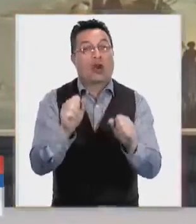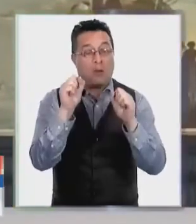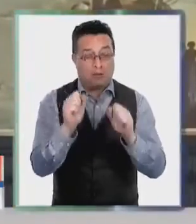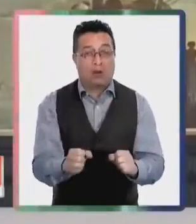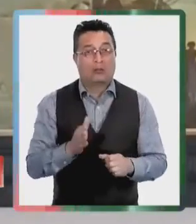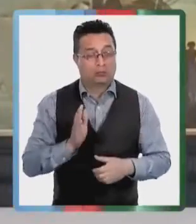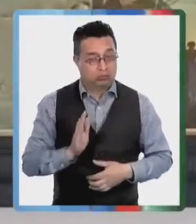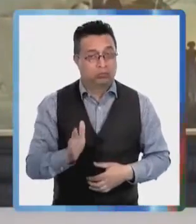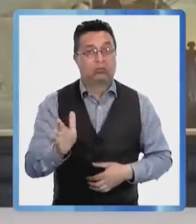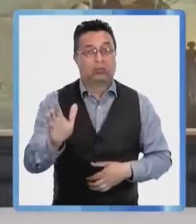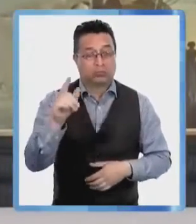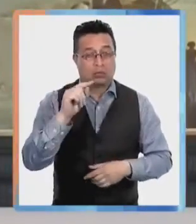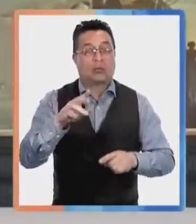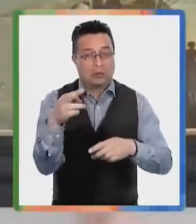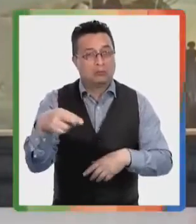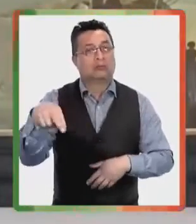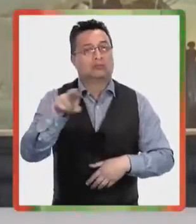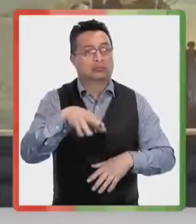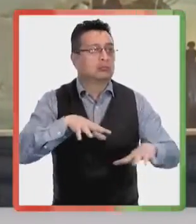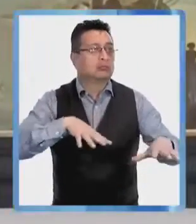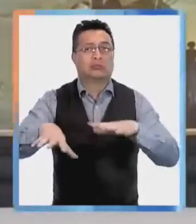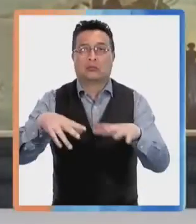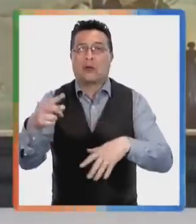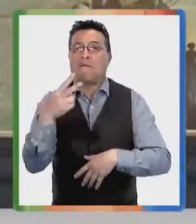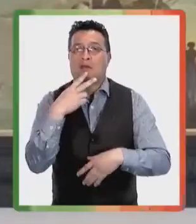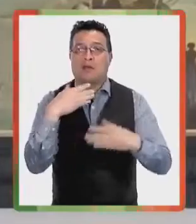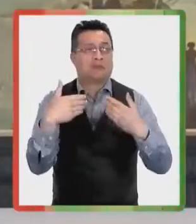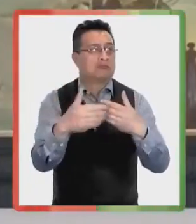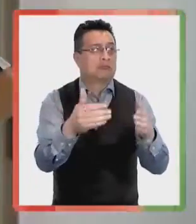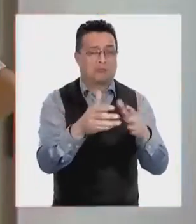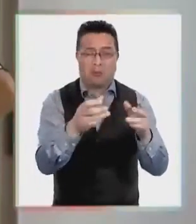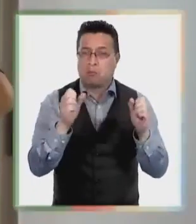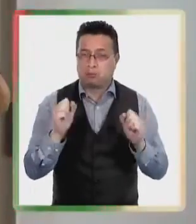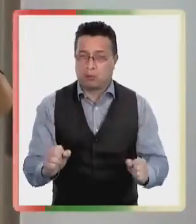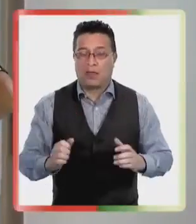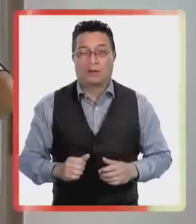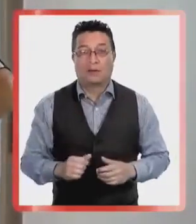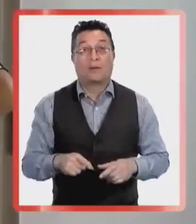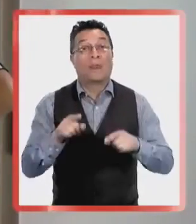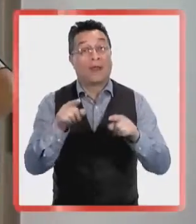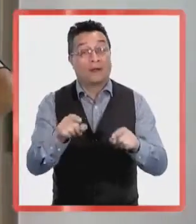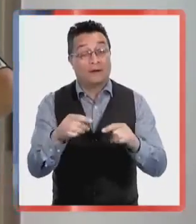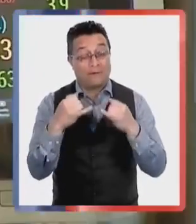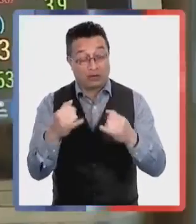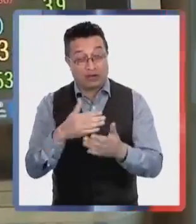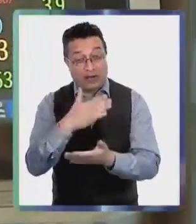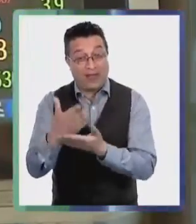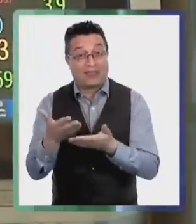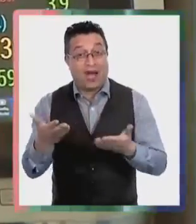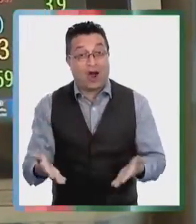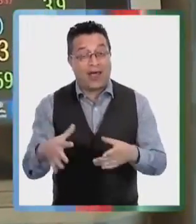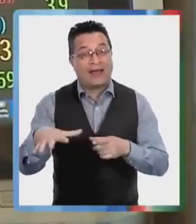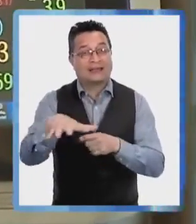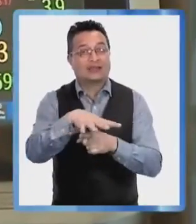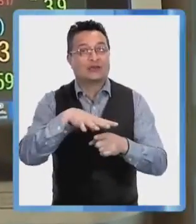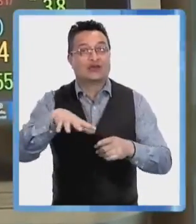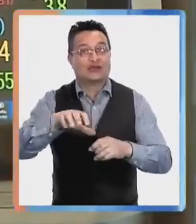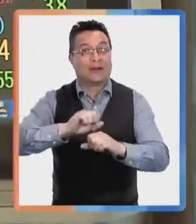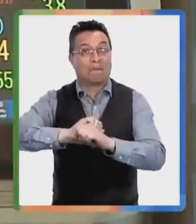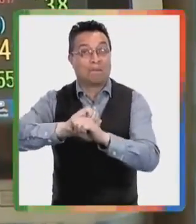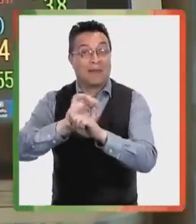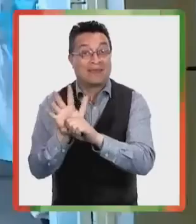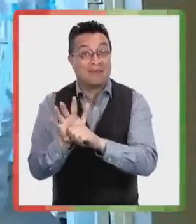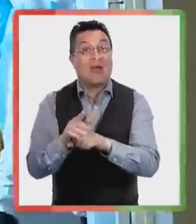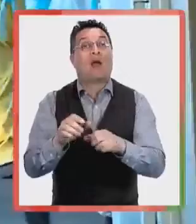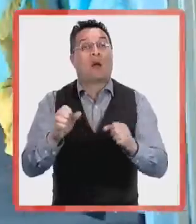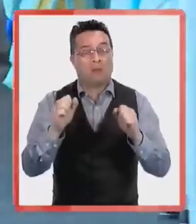poder seguir manteniendo o retomando sus vidas, sus libertades. Con la información que hay actualmente de la situación